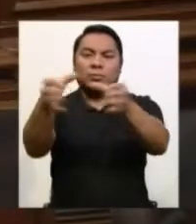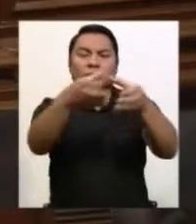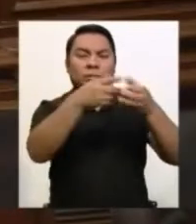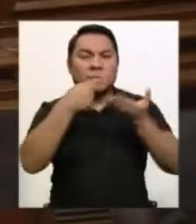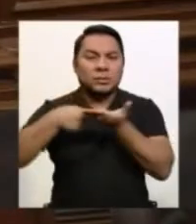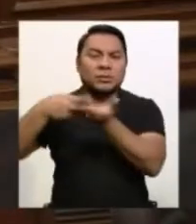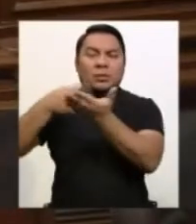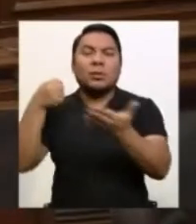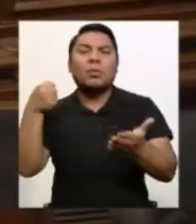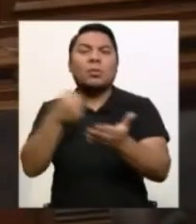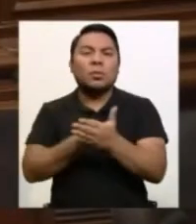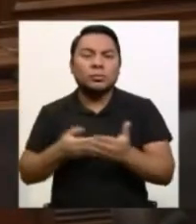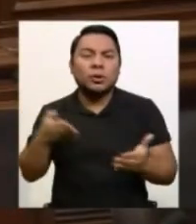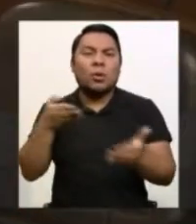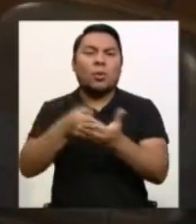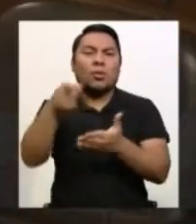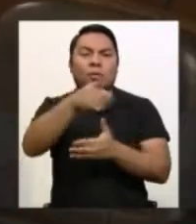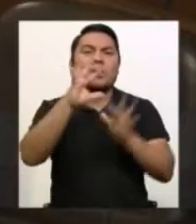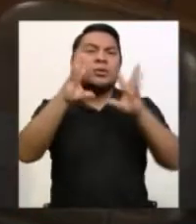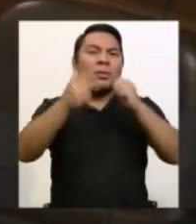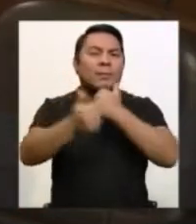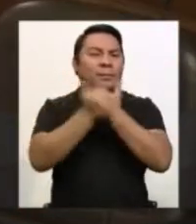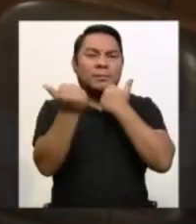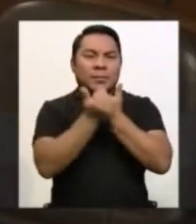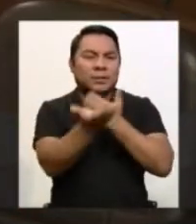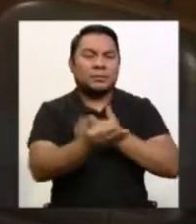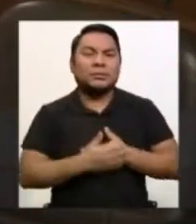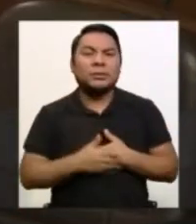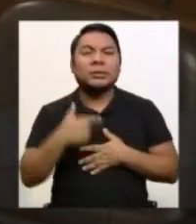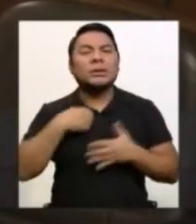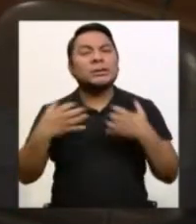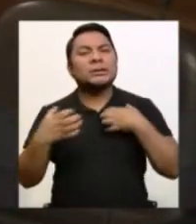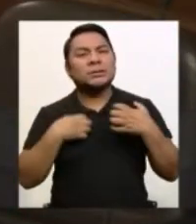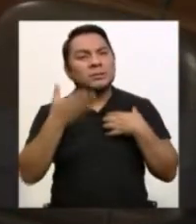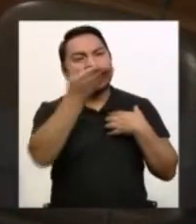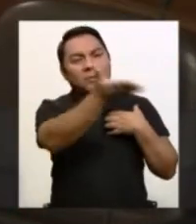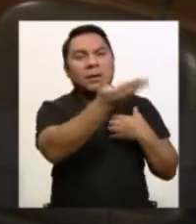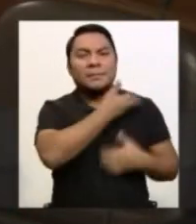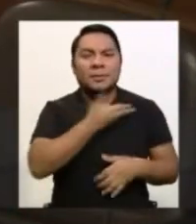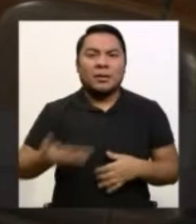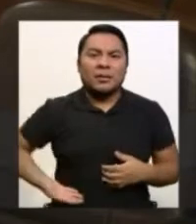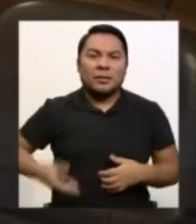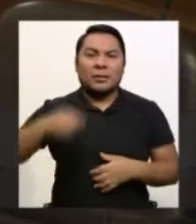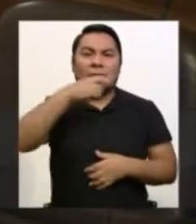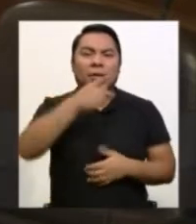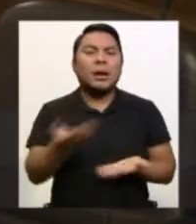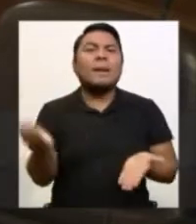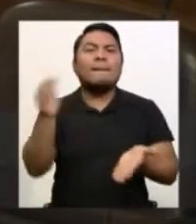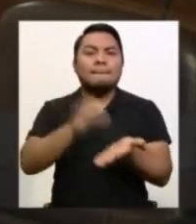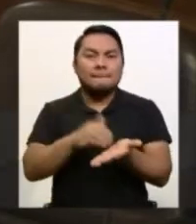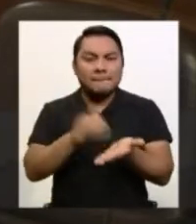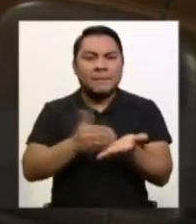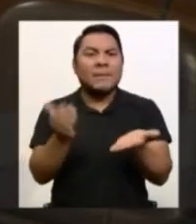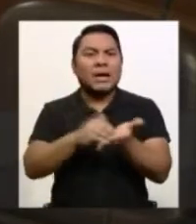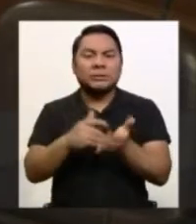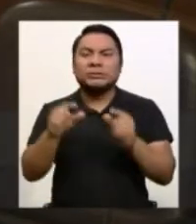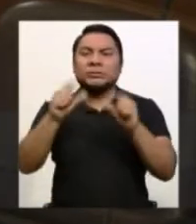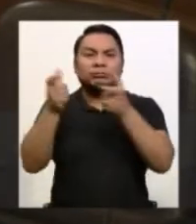la lucha contra la criminalidad. Hay que reclamarle al presidente de la República que haga más consejos presididos por él. ¿Por